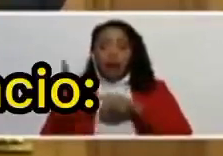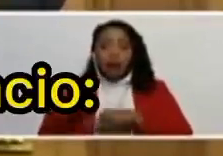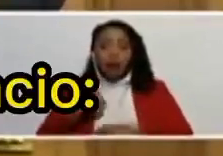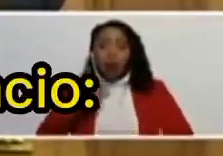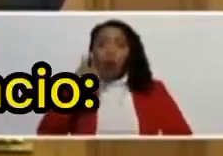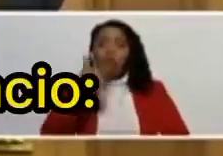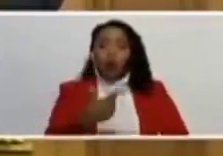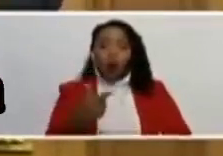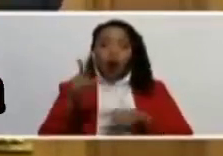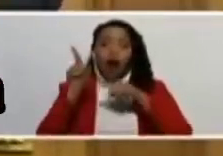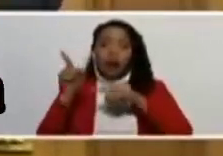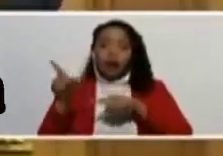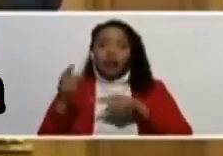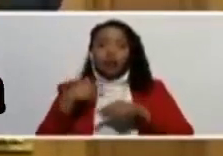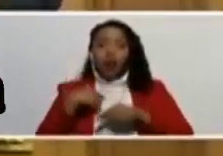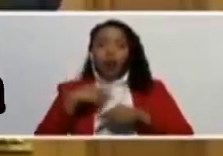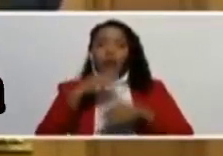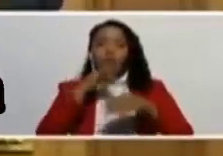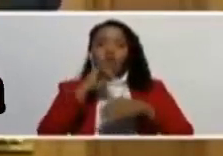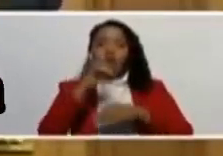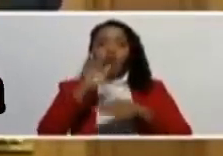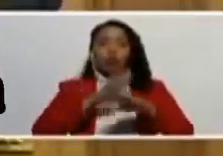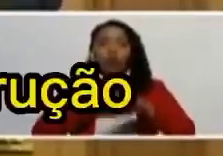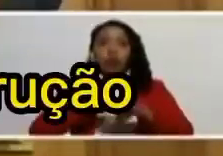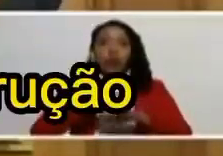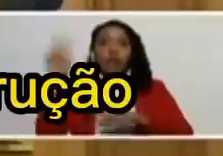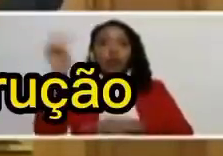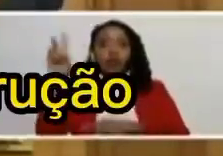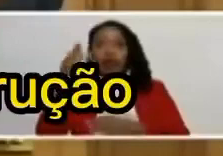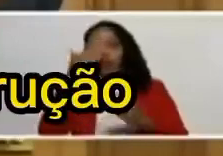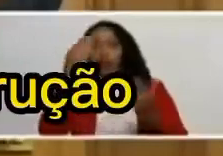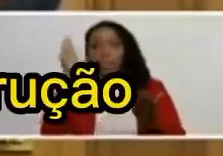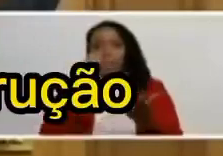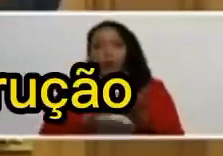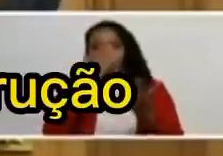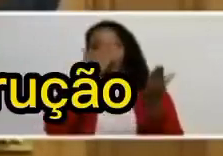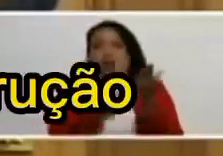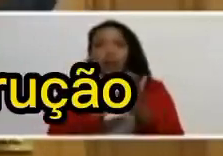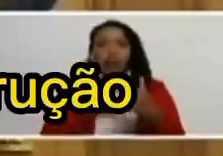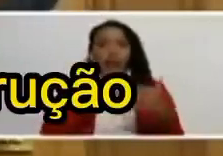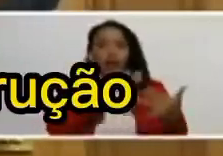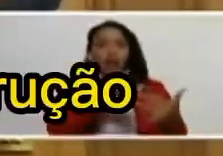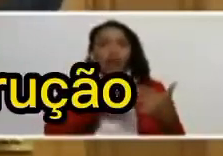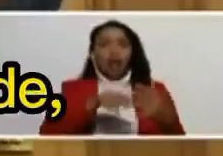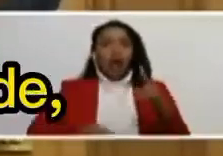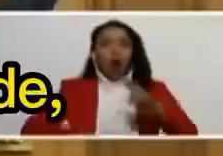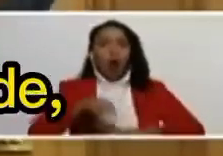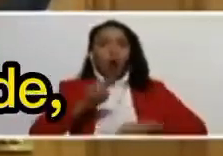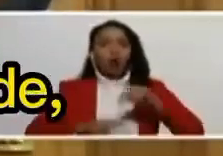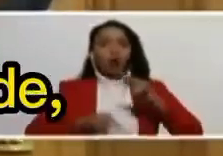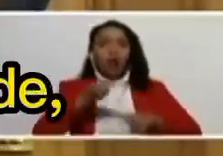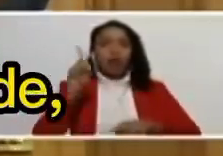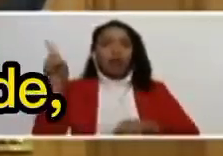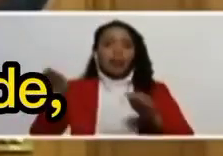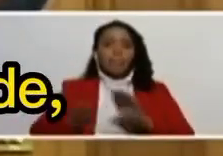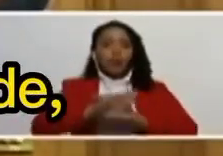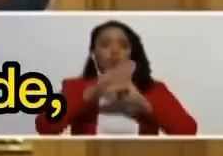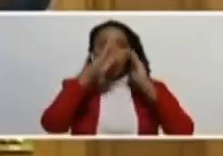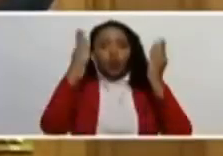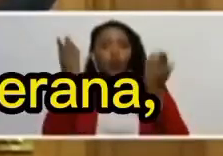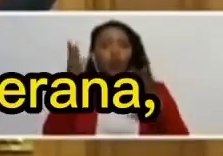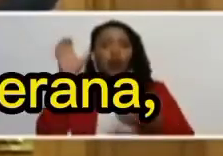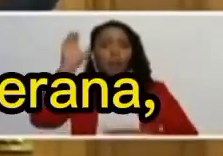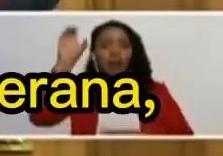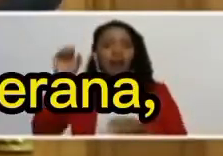así lo anuncio Venezuela se pone al frente de la batalla por la construcción de ese mundo de patria